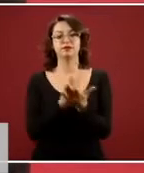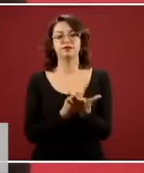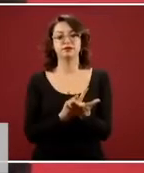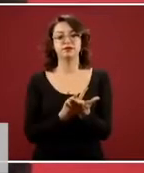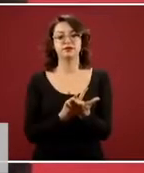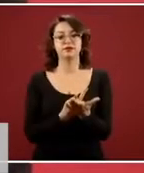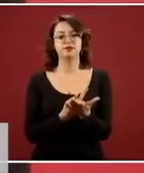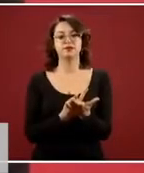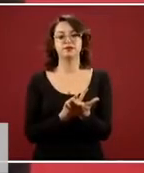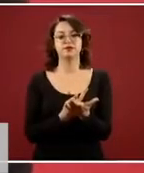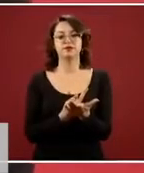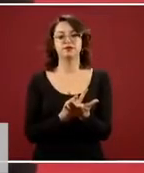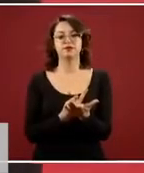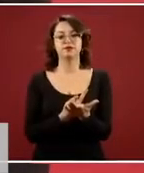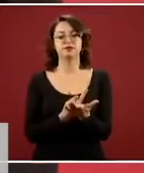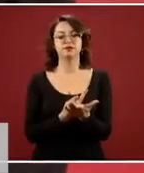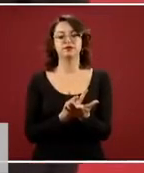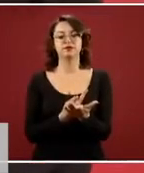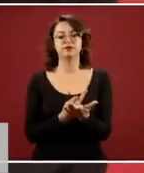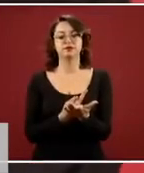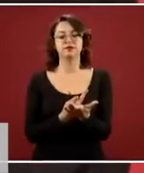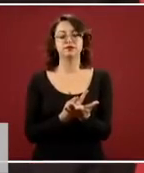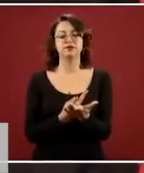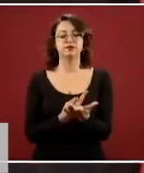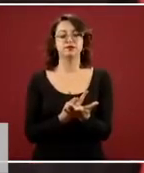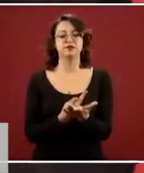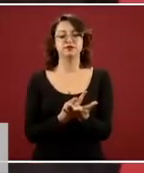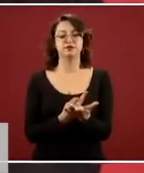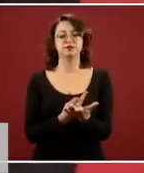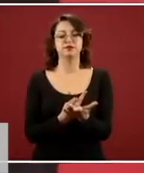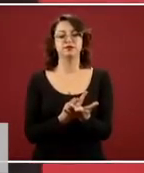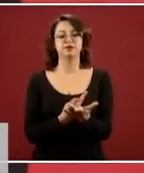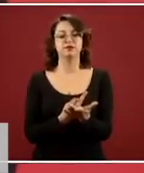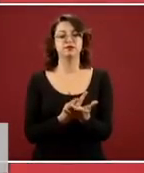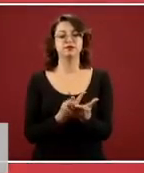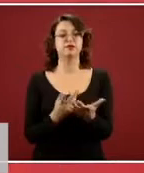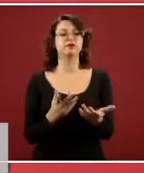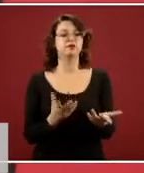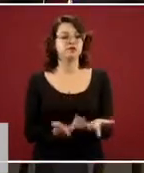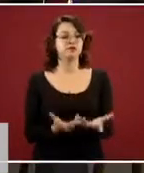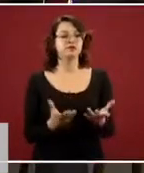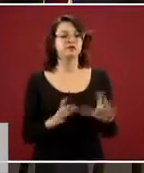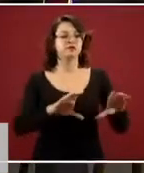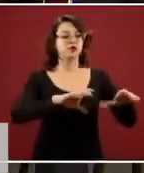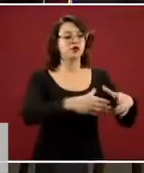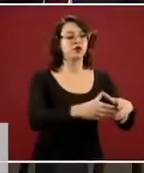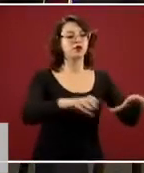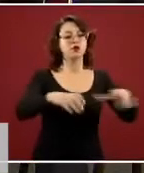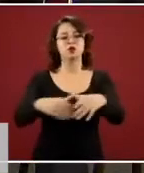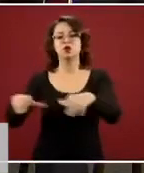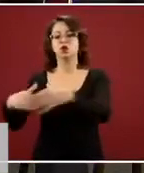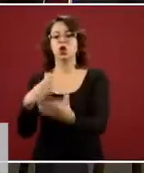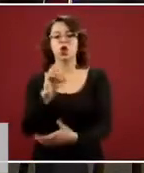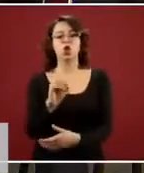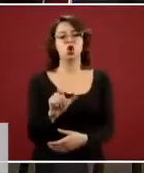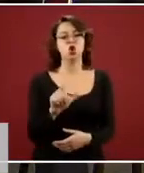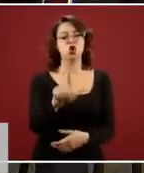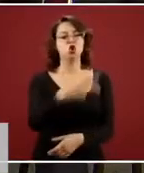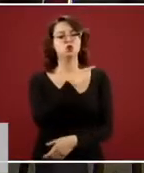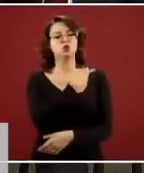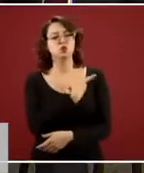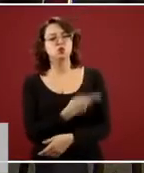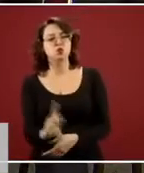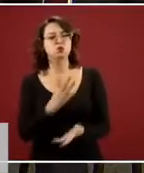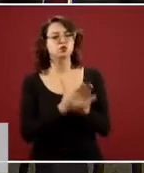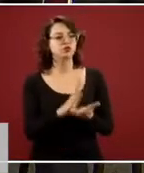de Santa Lucía que será inaugurado el 21 de marzo de 2022, con un ahorro de más de 100,000 millones de pesos. Además, claro de que se